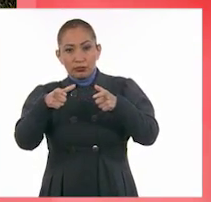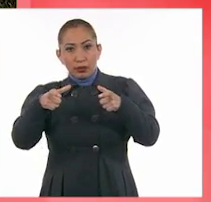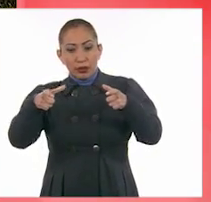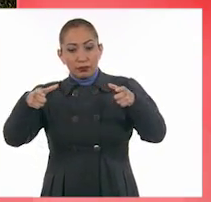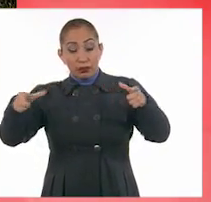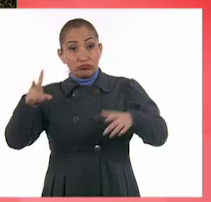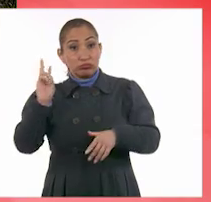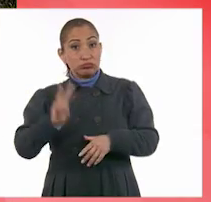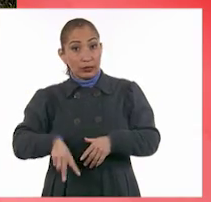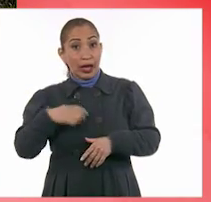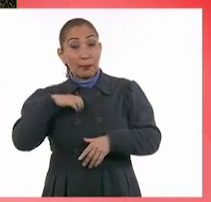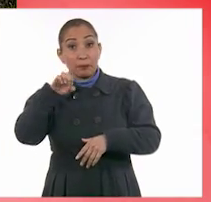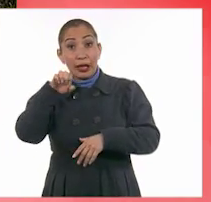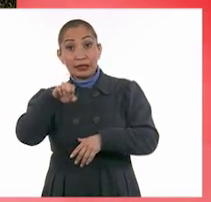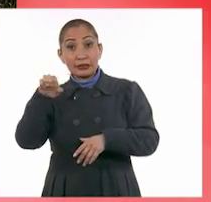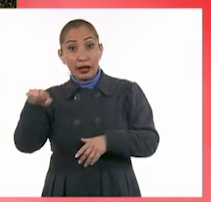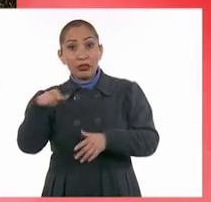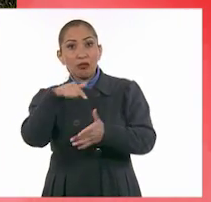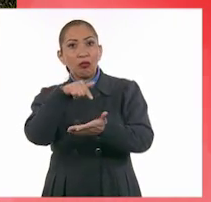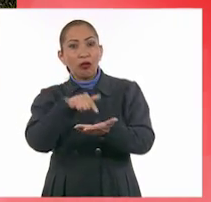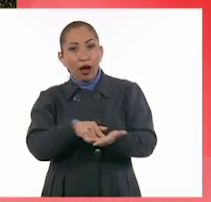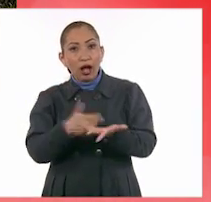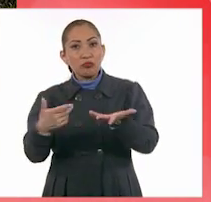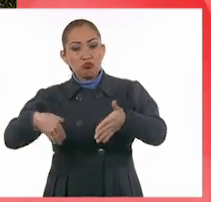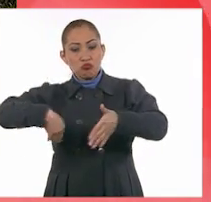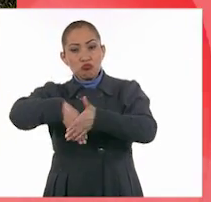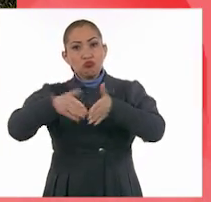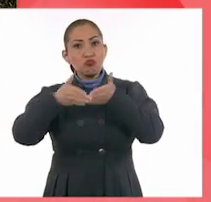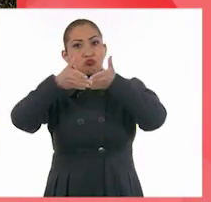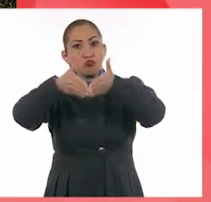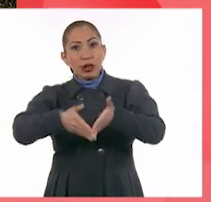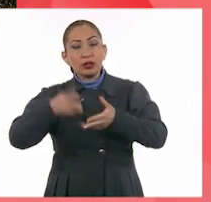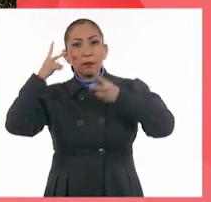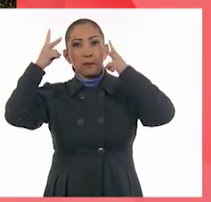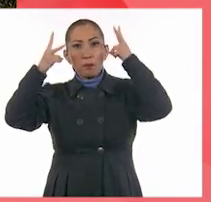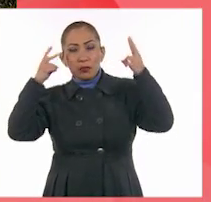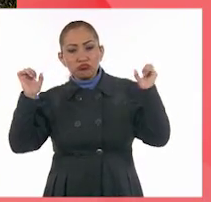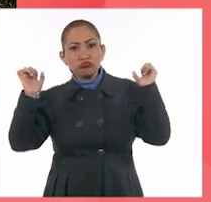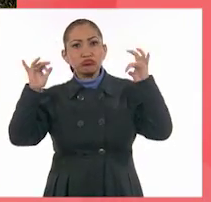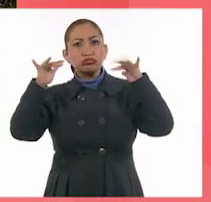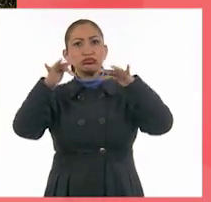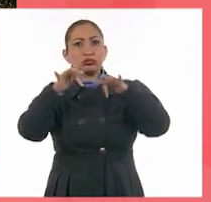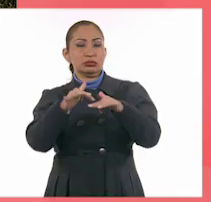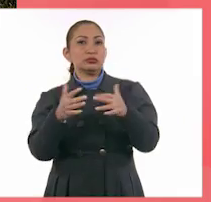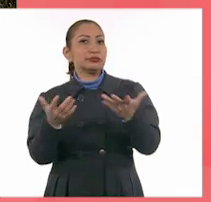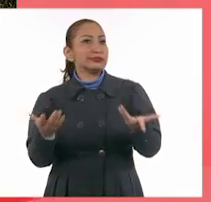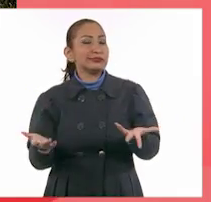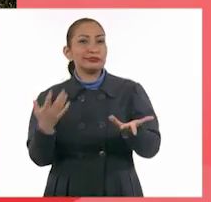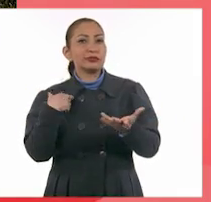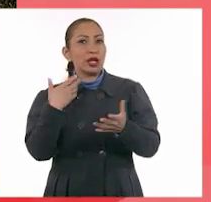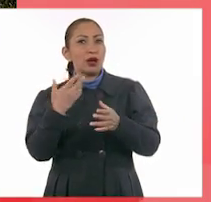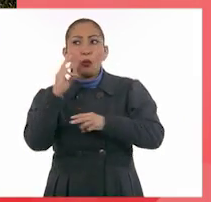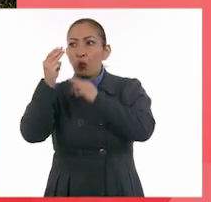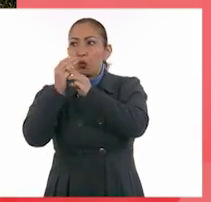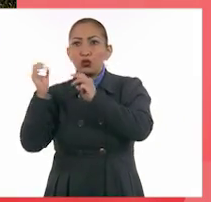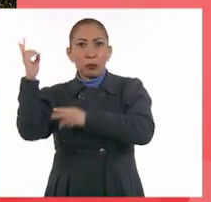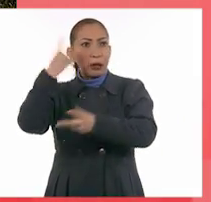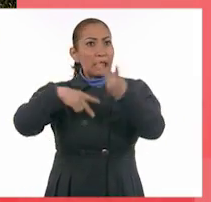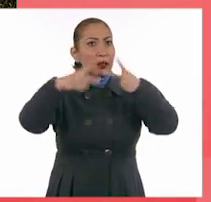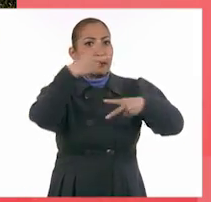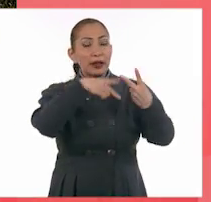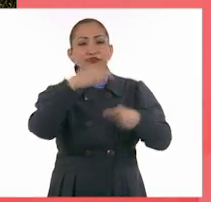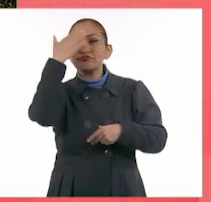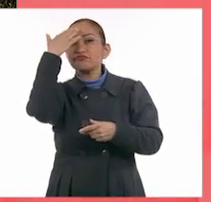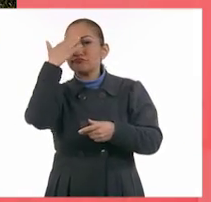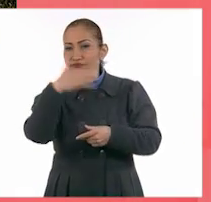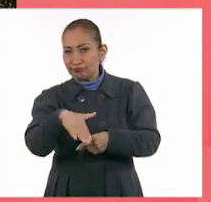sin lugar a dudas, Ensenada, un puerto visitado pues de manera mundial. Así. Y